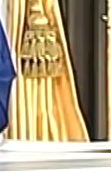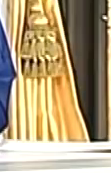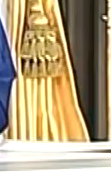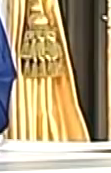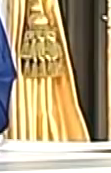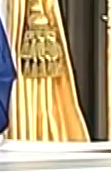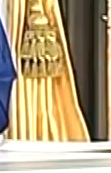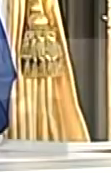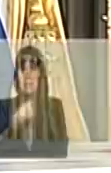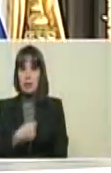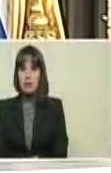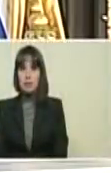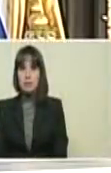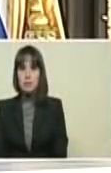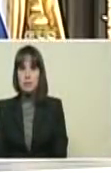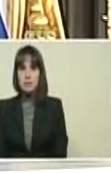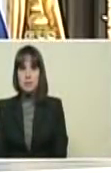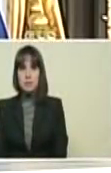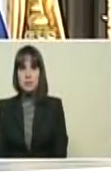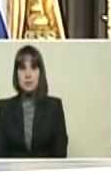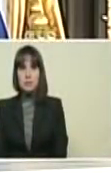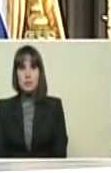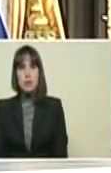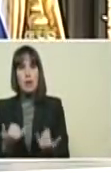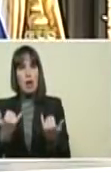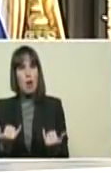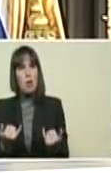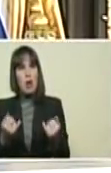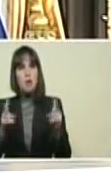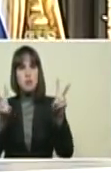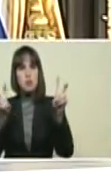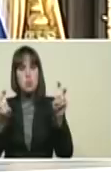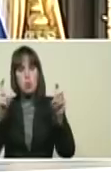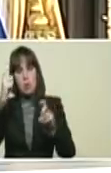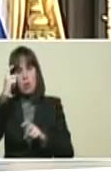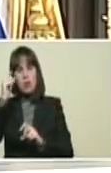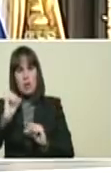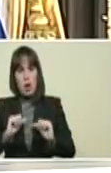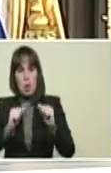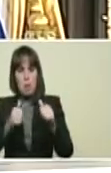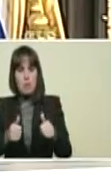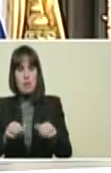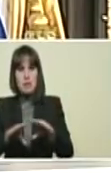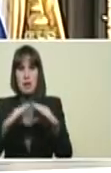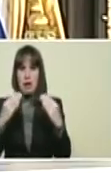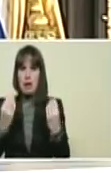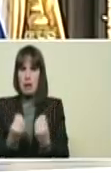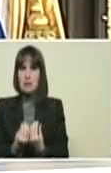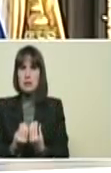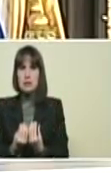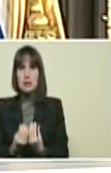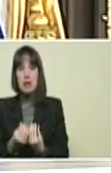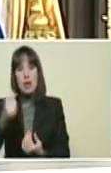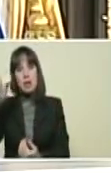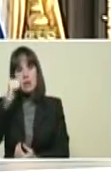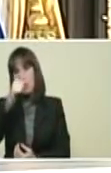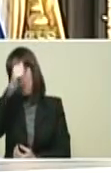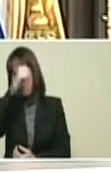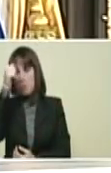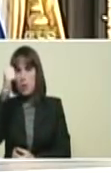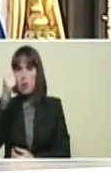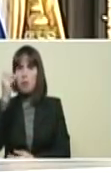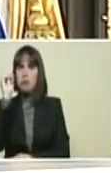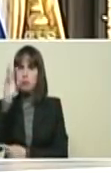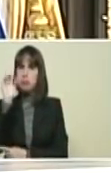acabamos de inaugurar. Hoy es un día de inauguración de escuelas y de inicio de clases. El fin de semana hubo una jornada bien